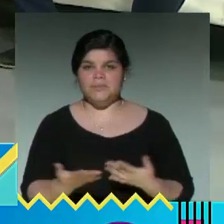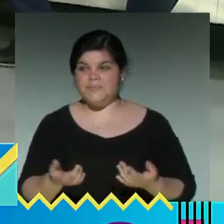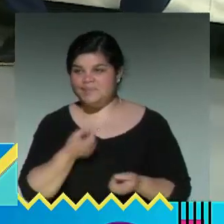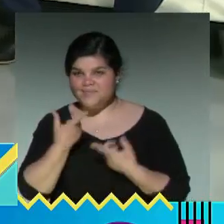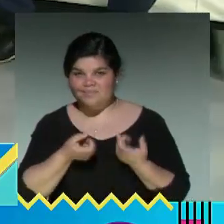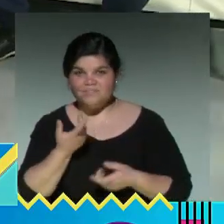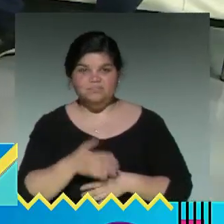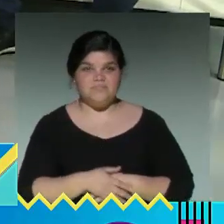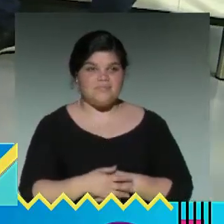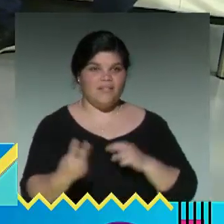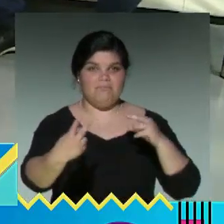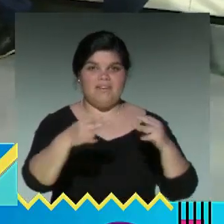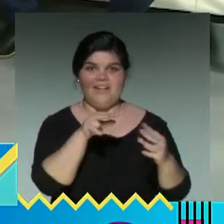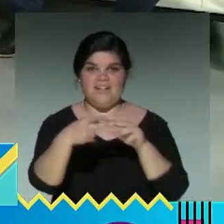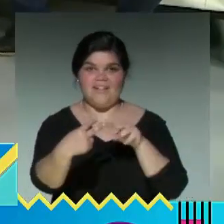Se miran.